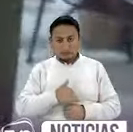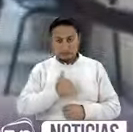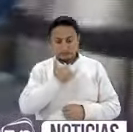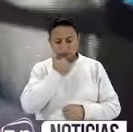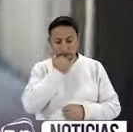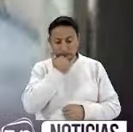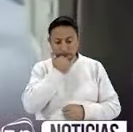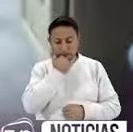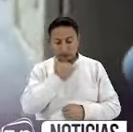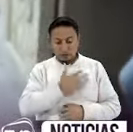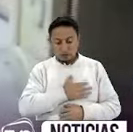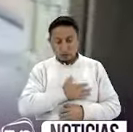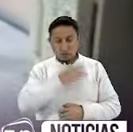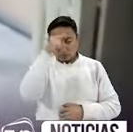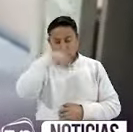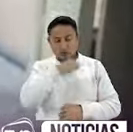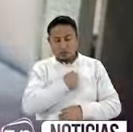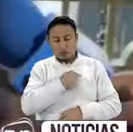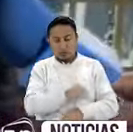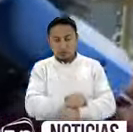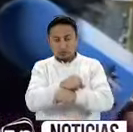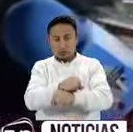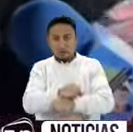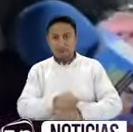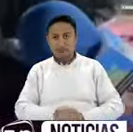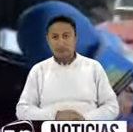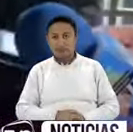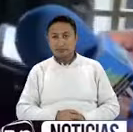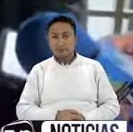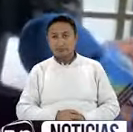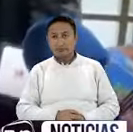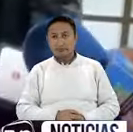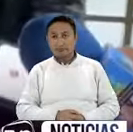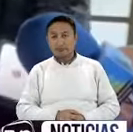eso de su decisión de entregarse. La mejor solución que le